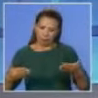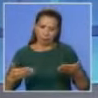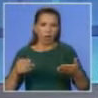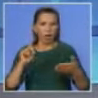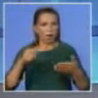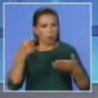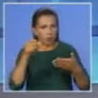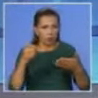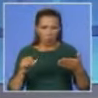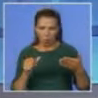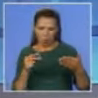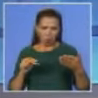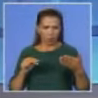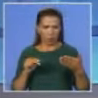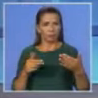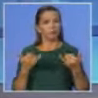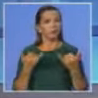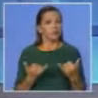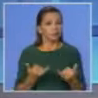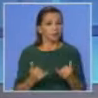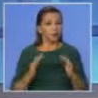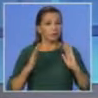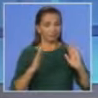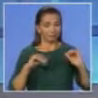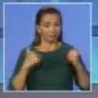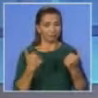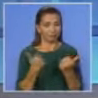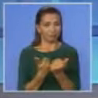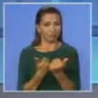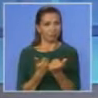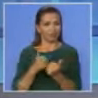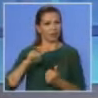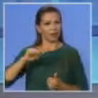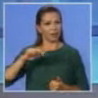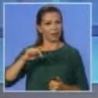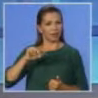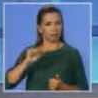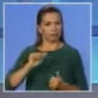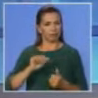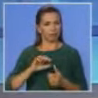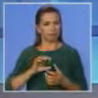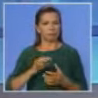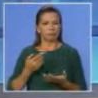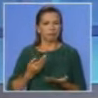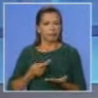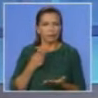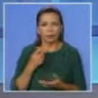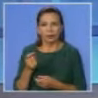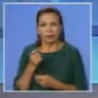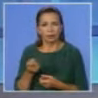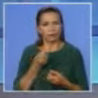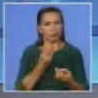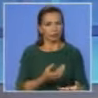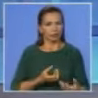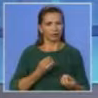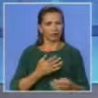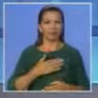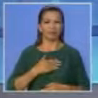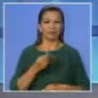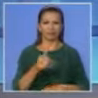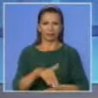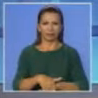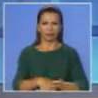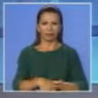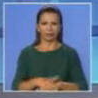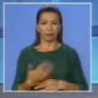Hasta la sede del Legislativo nos vamos con nuestra compañera Ana María Cañizares para que nos cuente lo que sucede en este momento. Ana María, ¿cómo estás?